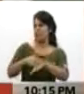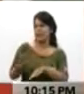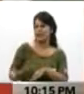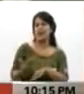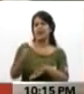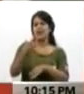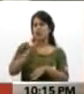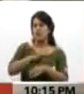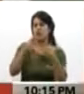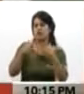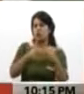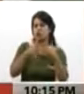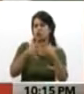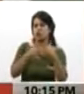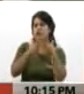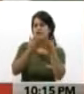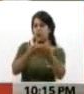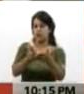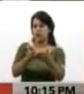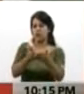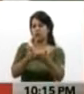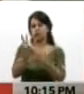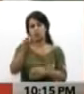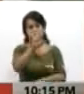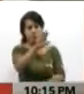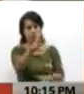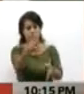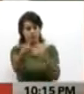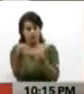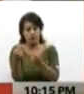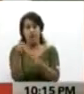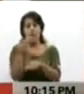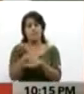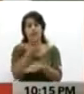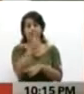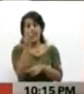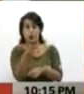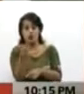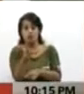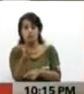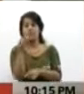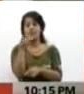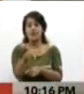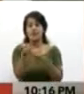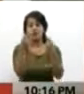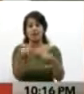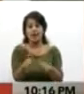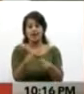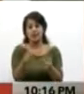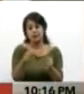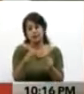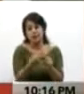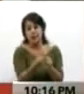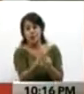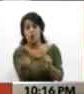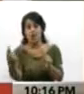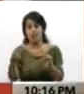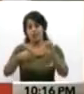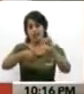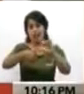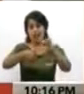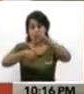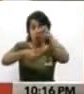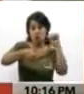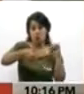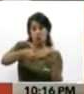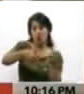responde: han intentado y ejecutado burlar el bloqueo y el sitio de las plazas de Guayana y Angostura para dar armas